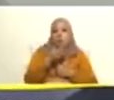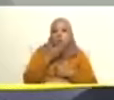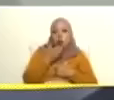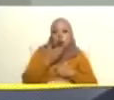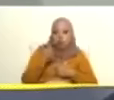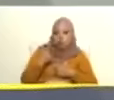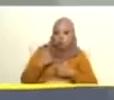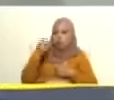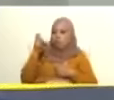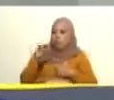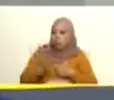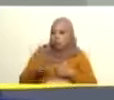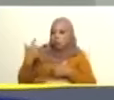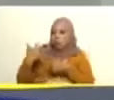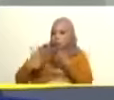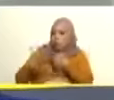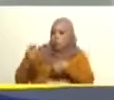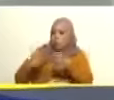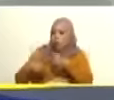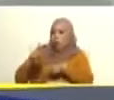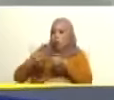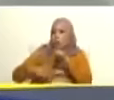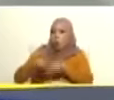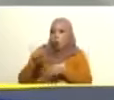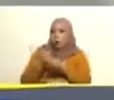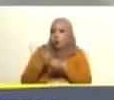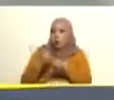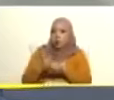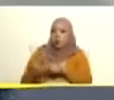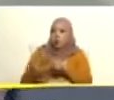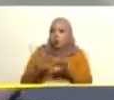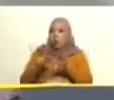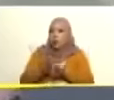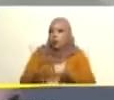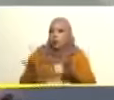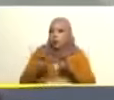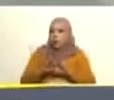tenemos una bodega, tenemos un abasto, y entonces